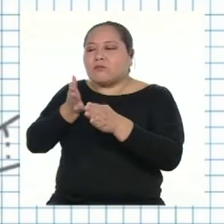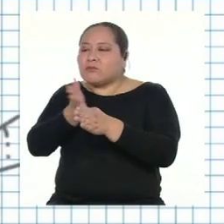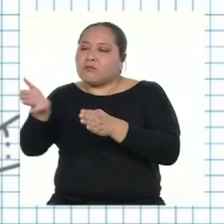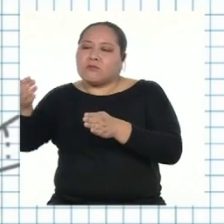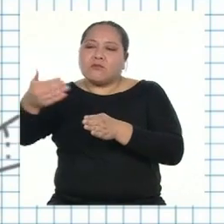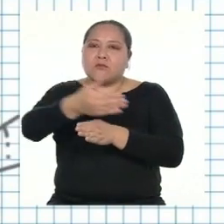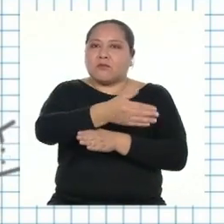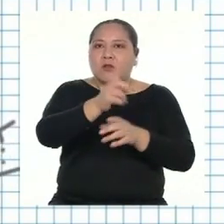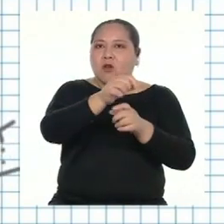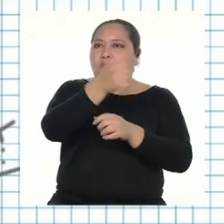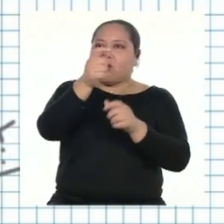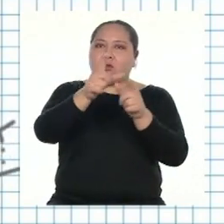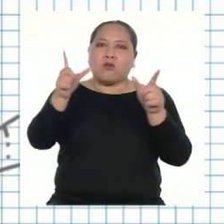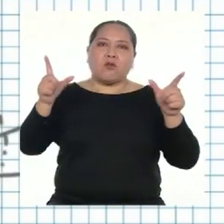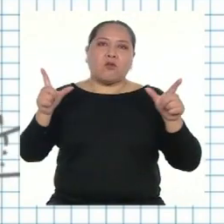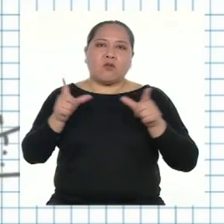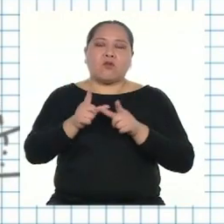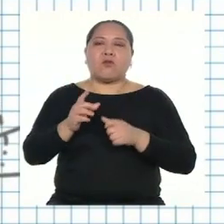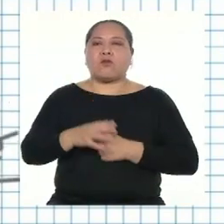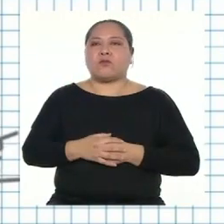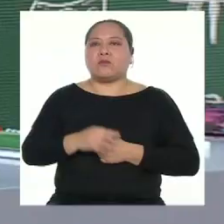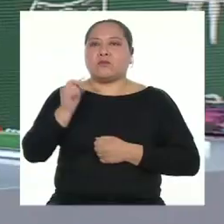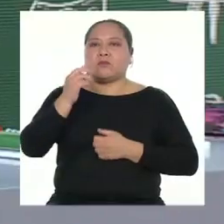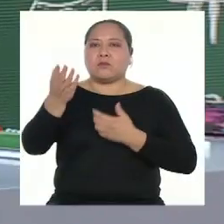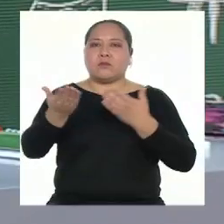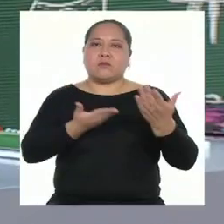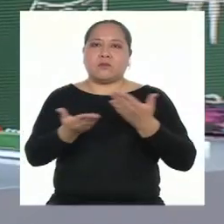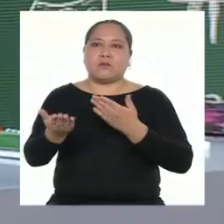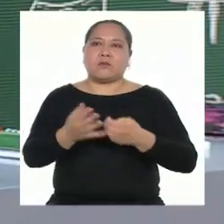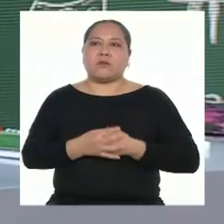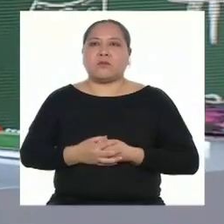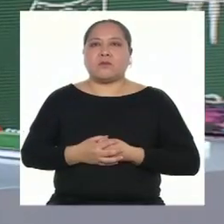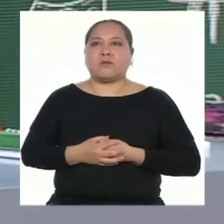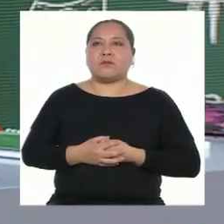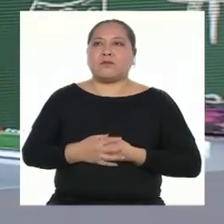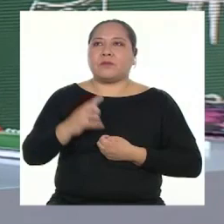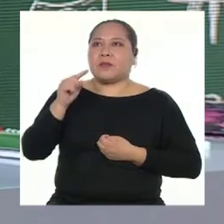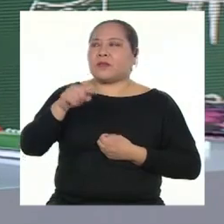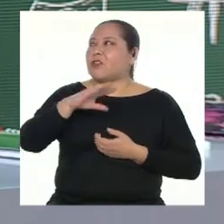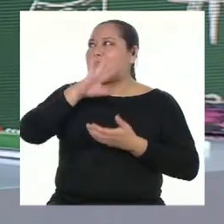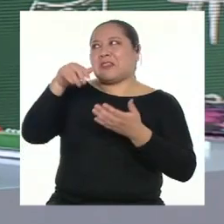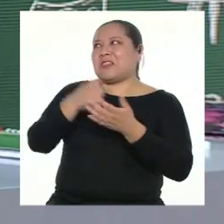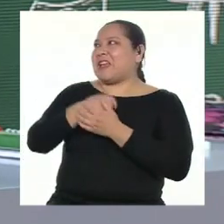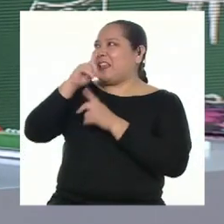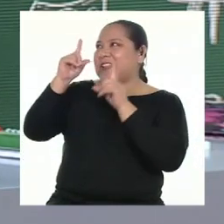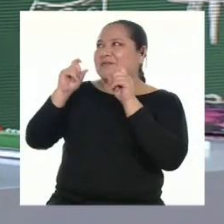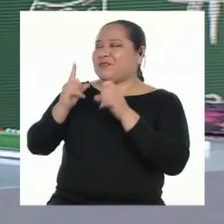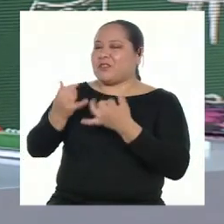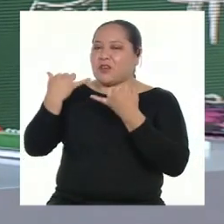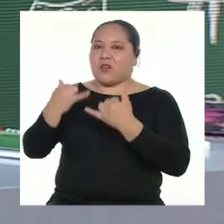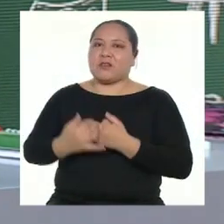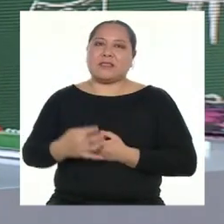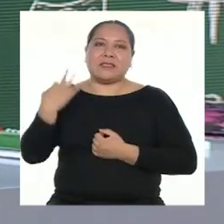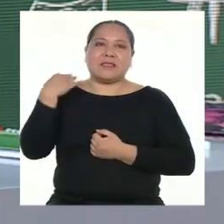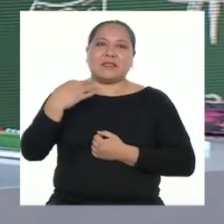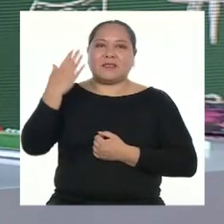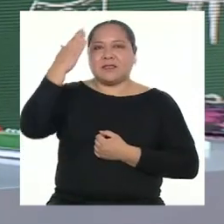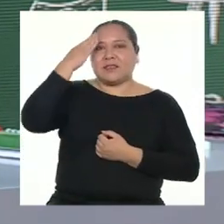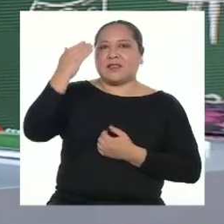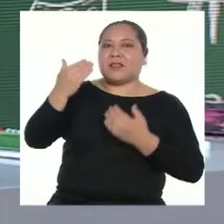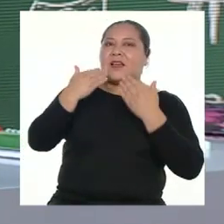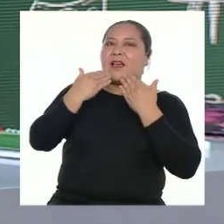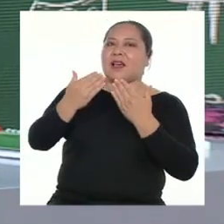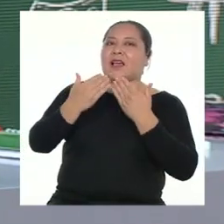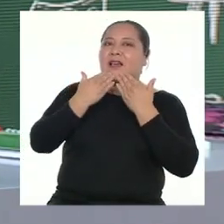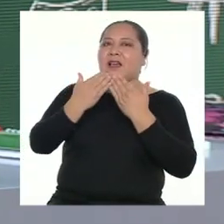demandas de otras zonas que también requieren el servicio. Bien, esas son todas las preguntas por hoy. Como siempre, muchísimas